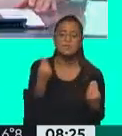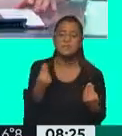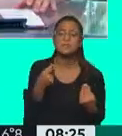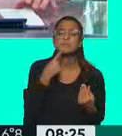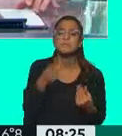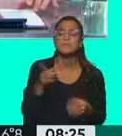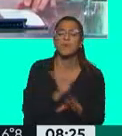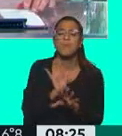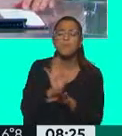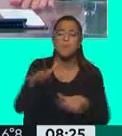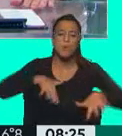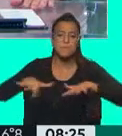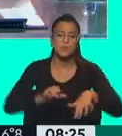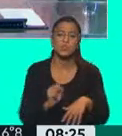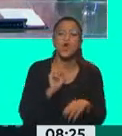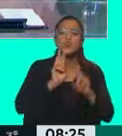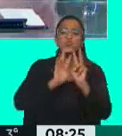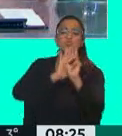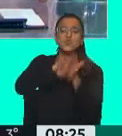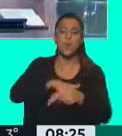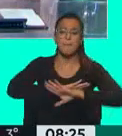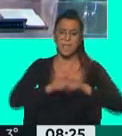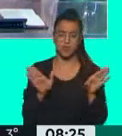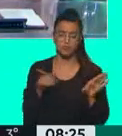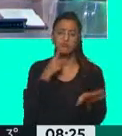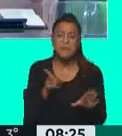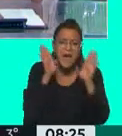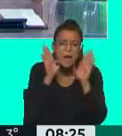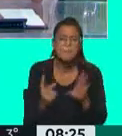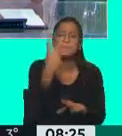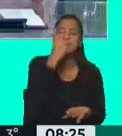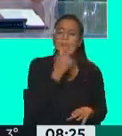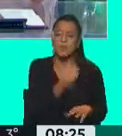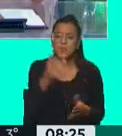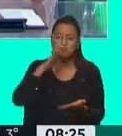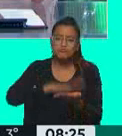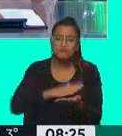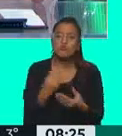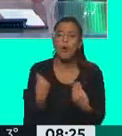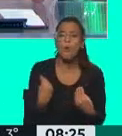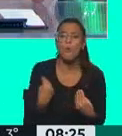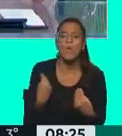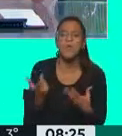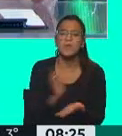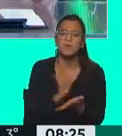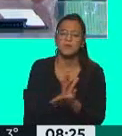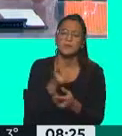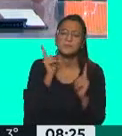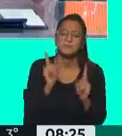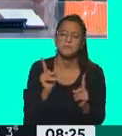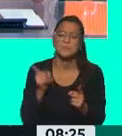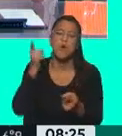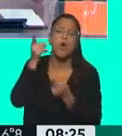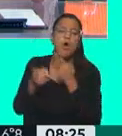de mitú después del ni una menos aquí en la argentina y también escuchándote en tu primera respuesta respecto a la increpación que hace es